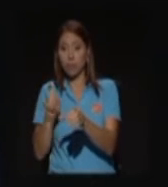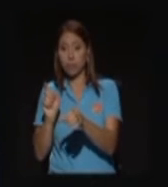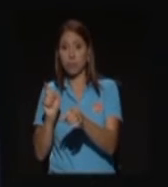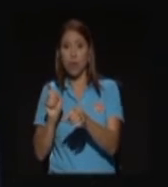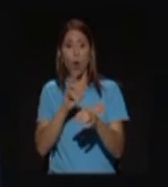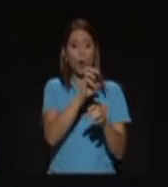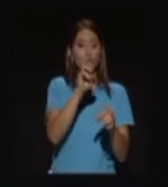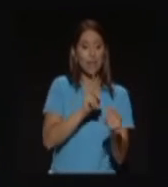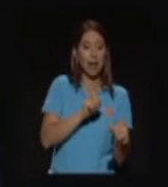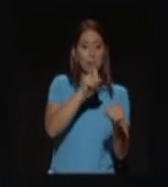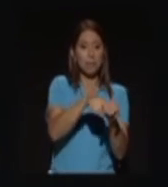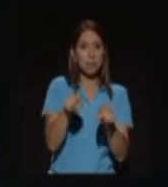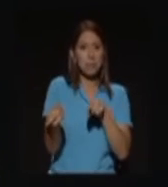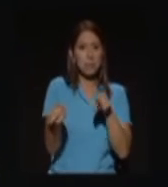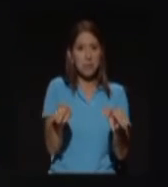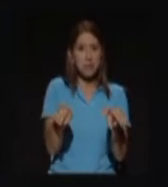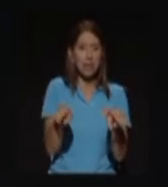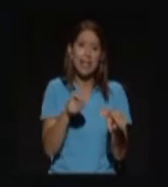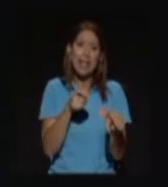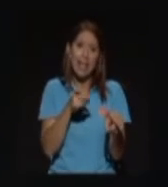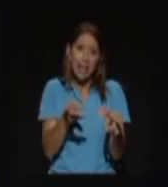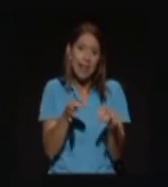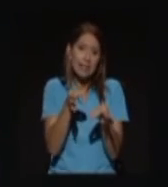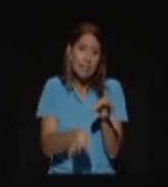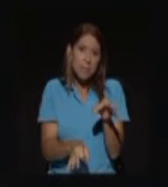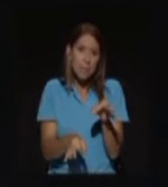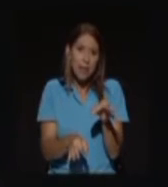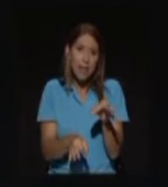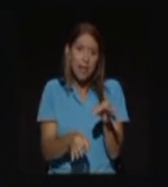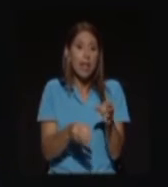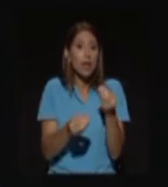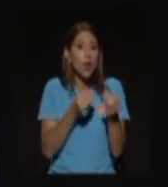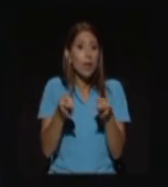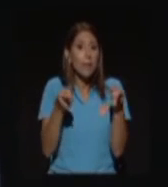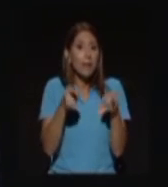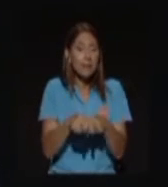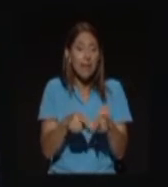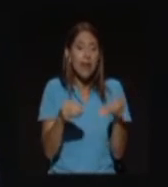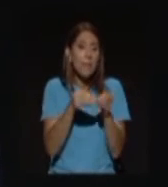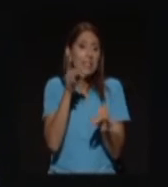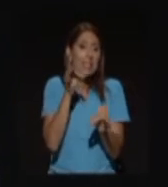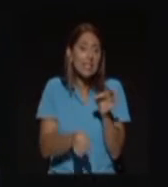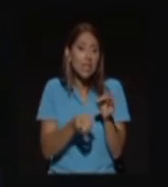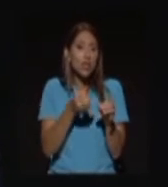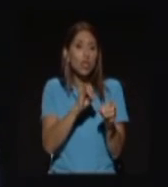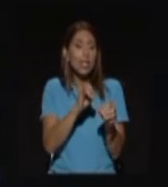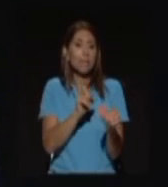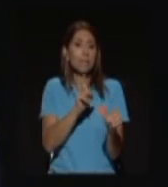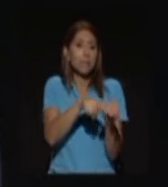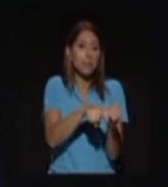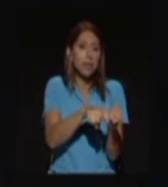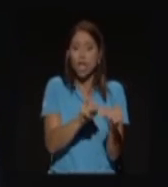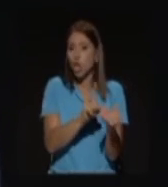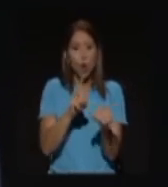pues la discusión era simple, el costo de la adhesión era menor al costo de la exclusión. Entonces creo que Costa Rica